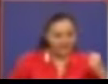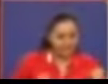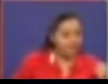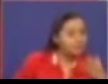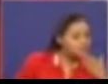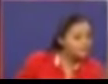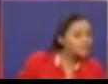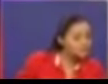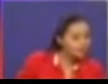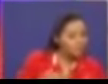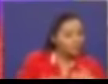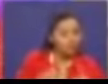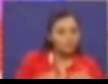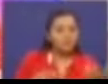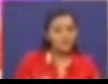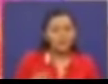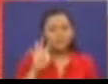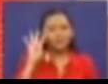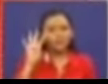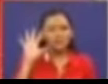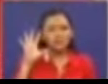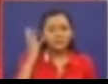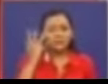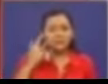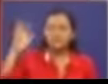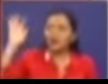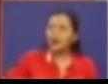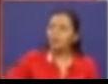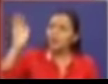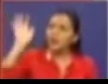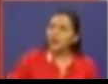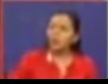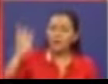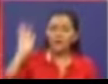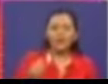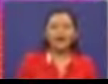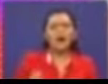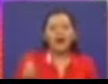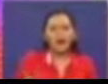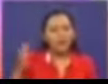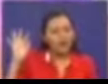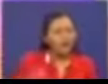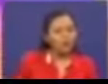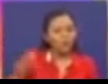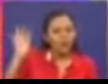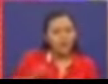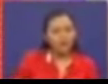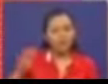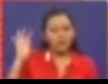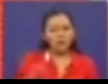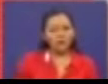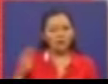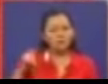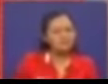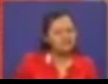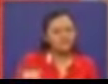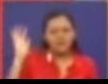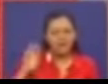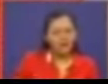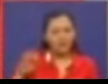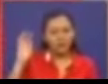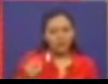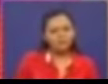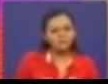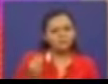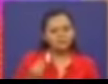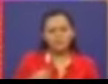decían: presidente, llevamos 45 días de lluvia. O sea, en cualquier parte del mundo esto va a causar estragos, efectos, y además es